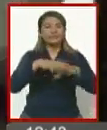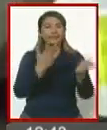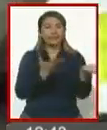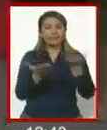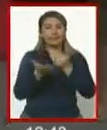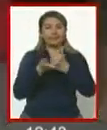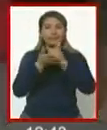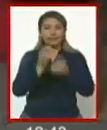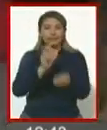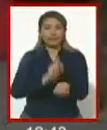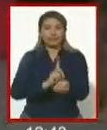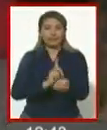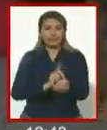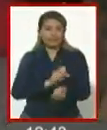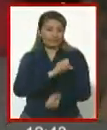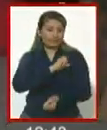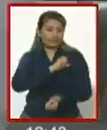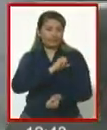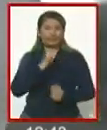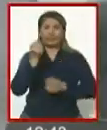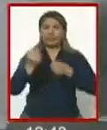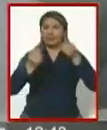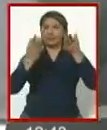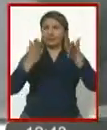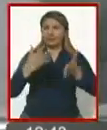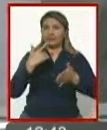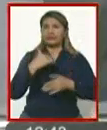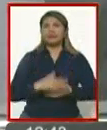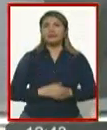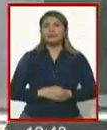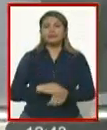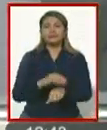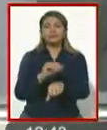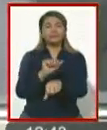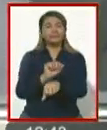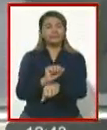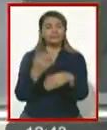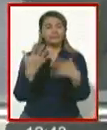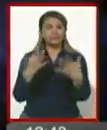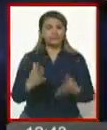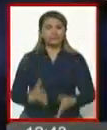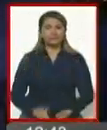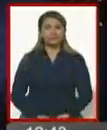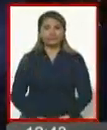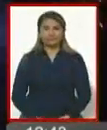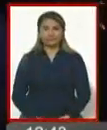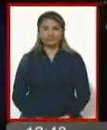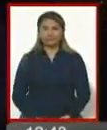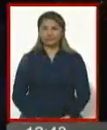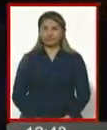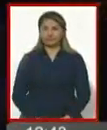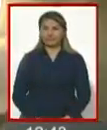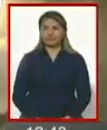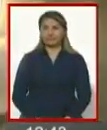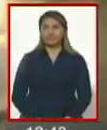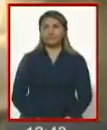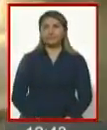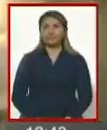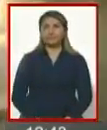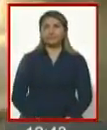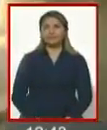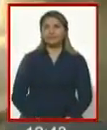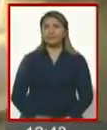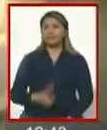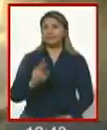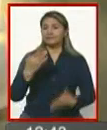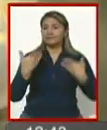por paramédicos de la policía, mientras que el conductor del vehículo quedó en calidad de aprehendido. Eso dicen, no sé, la verdad, no tengo ni